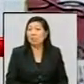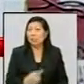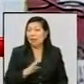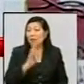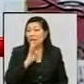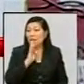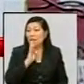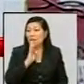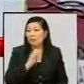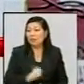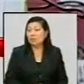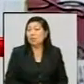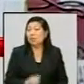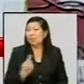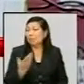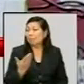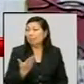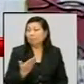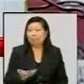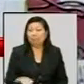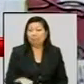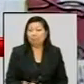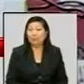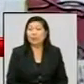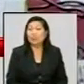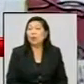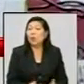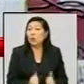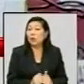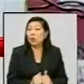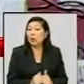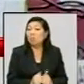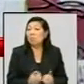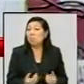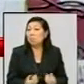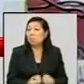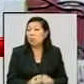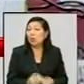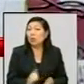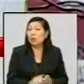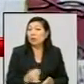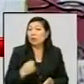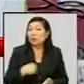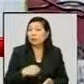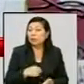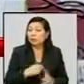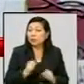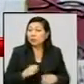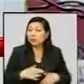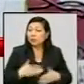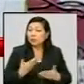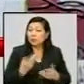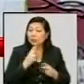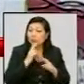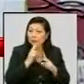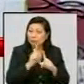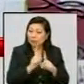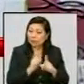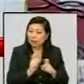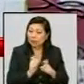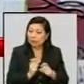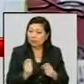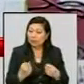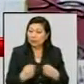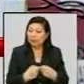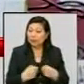verbal, solamente con lo poco que nosotros habíamos podido indagar en